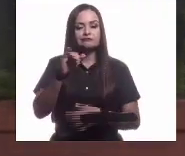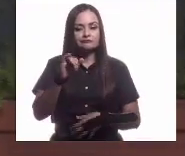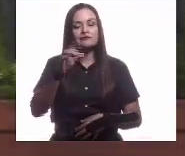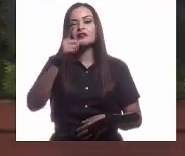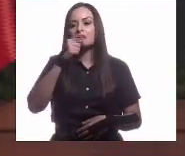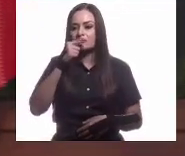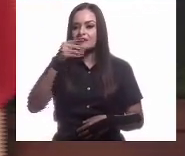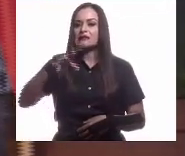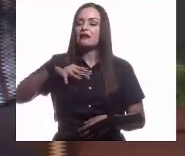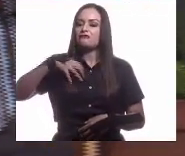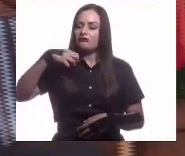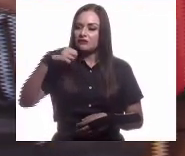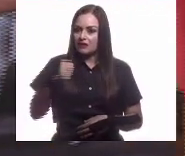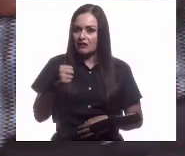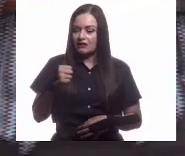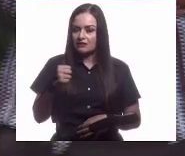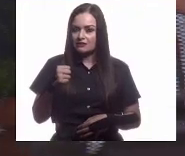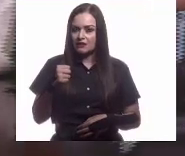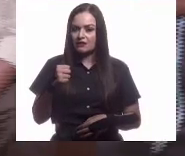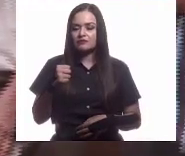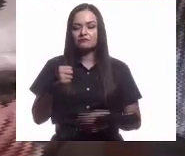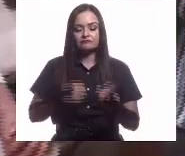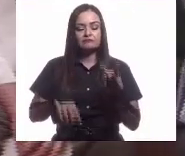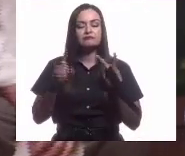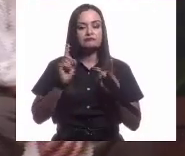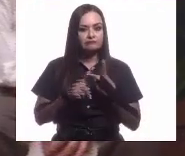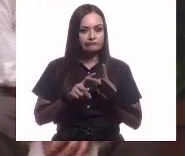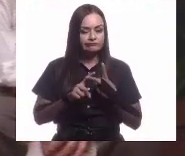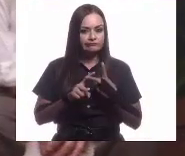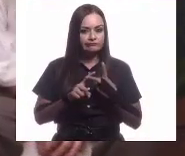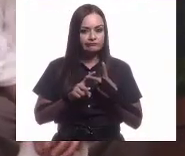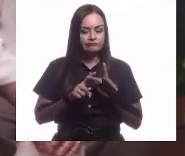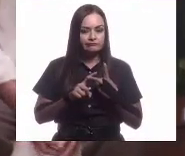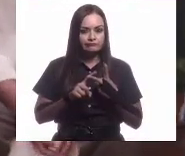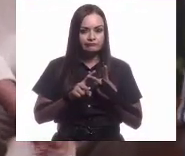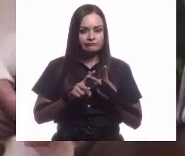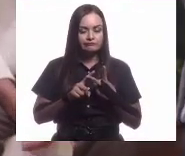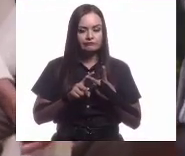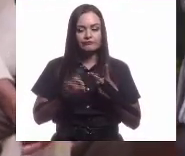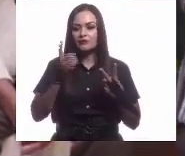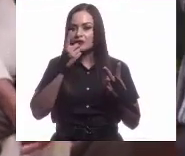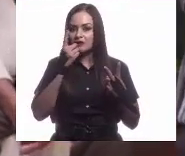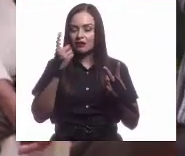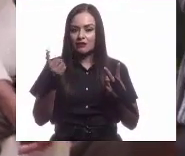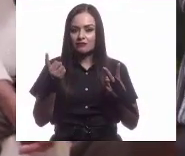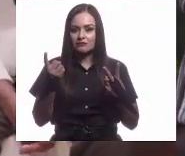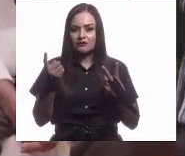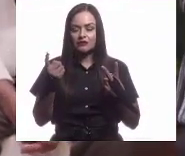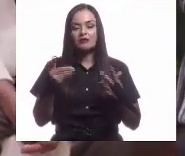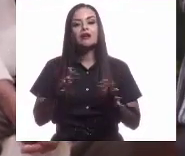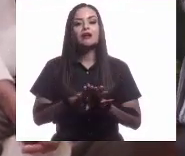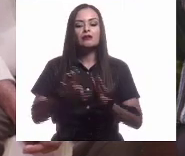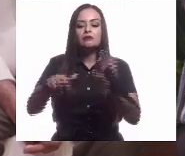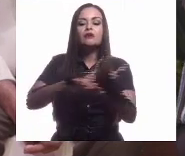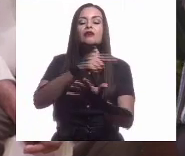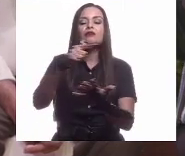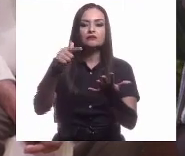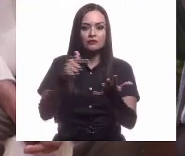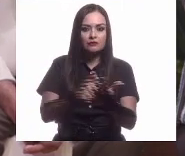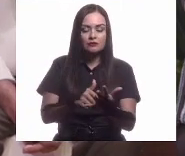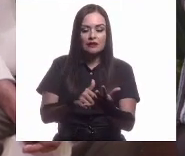fortalecimiento de las instituciones de seguridad, pero también le apostamos a recuperar nuestros espacios